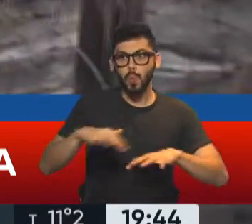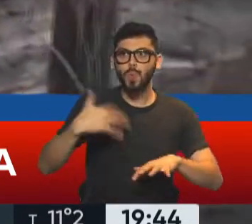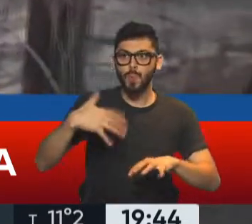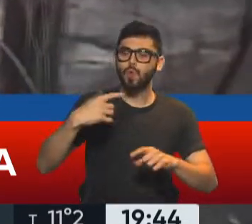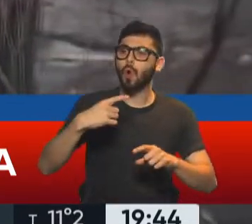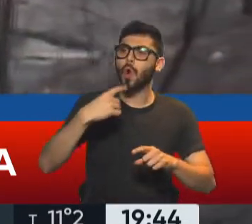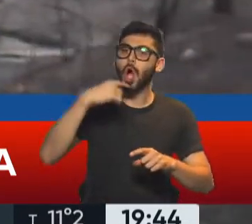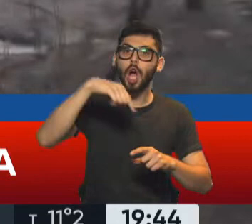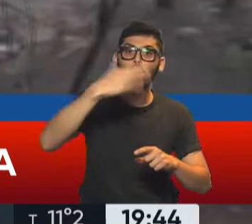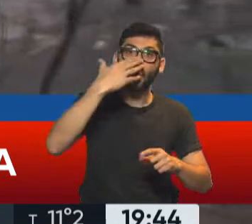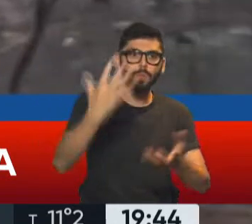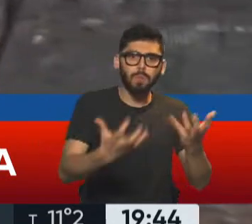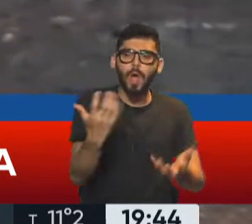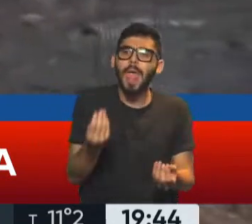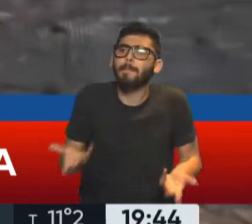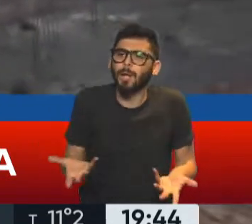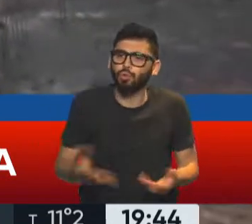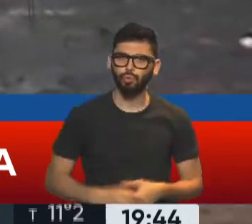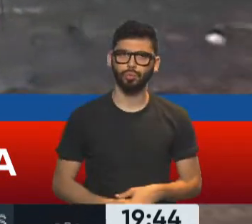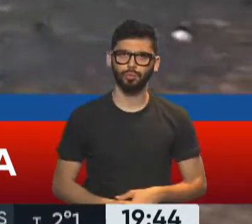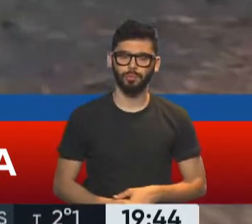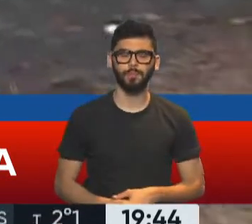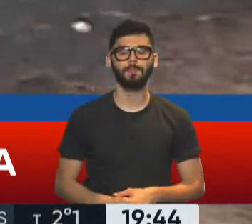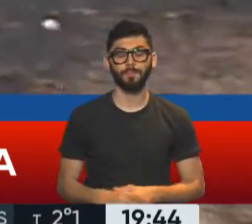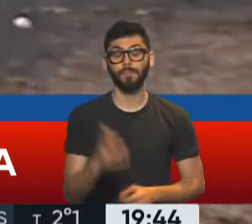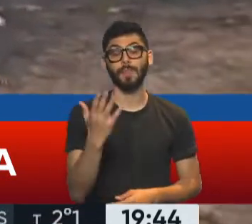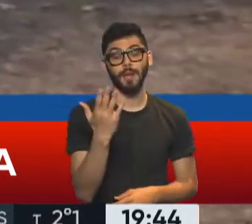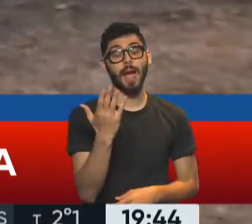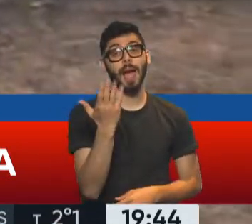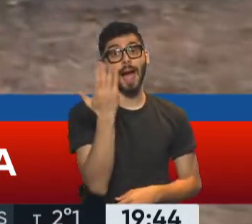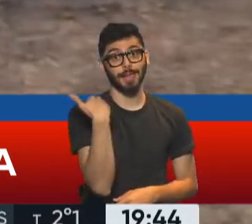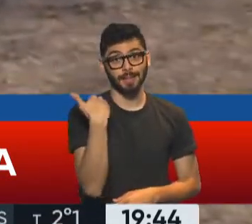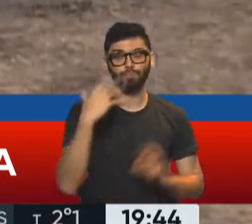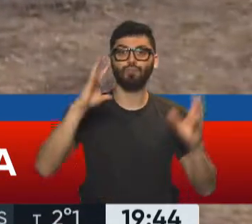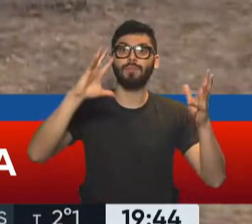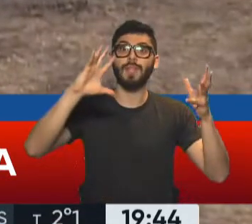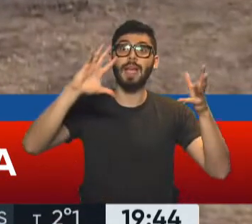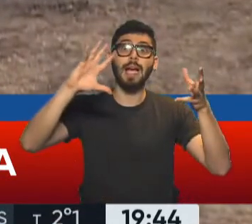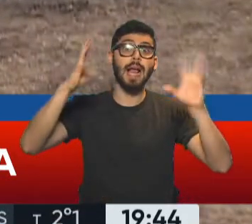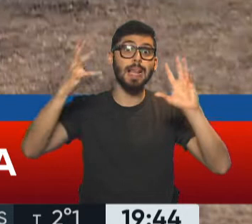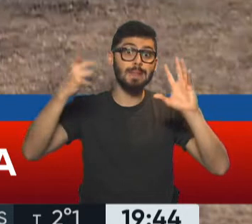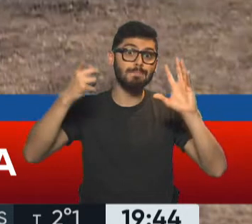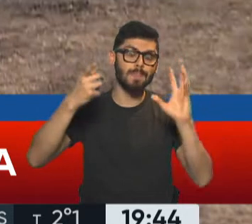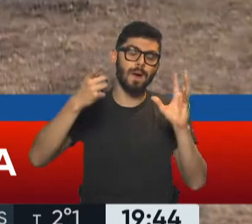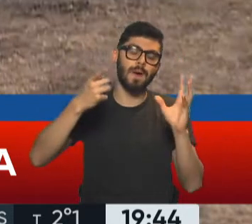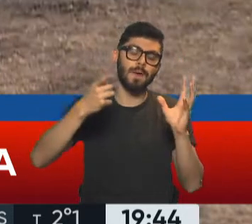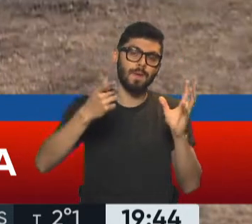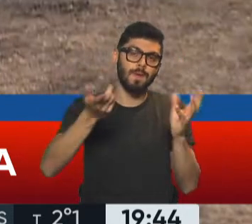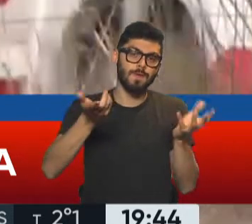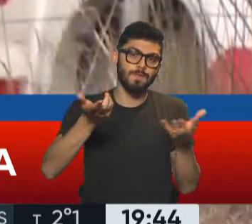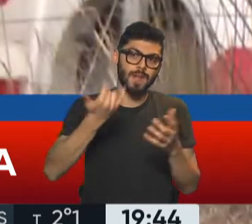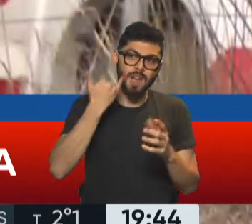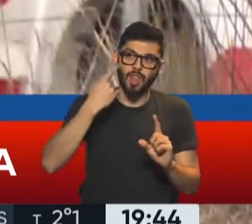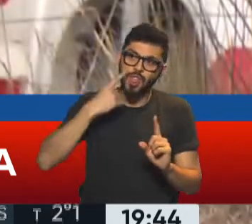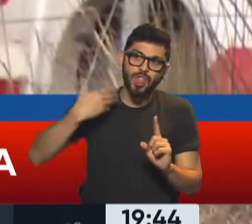se despertaron en Córdoba? Sí, bueno, el día de ayer las condiciones climáticas se viene dando de hace